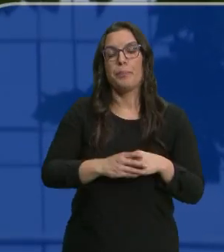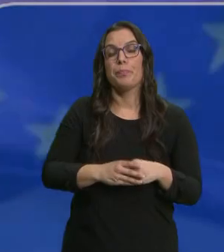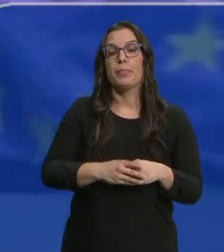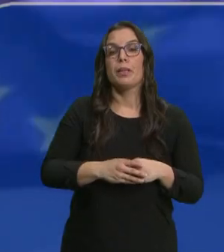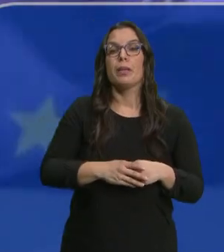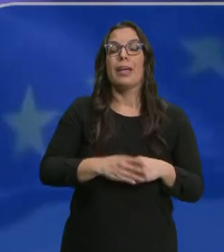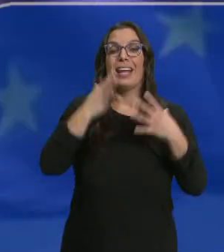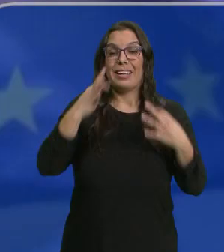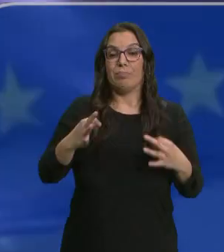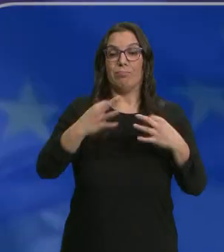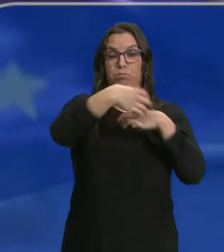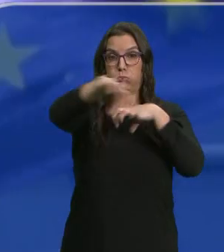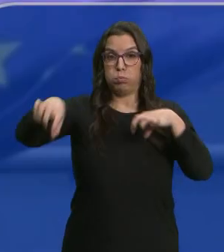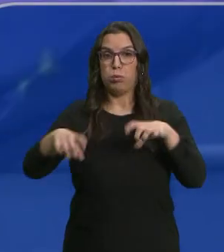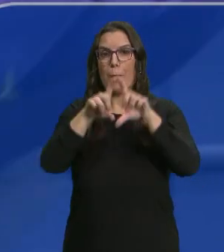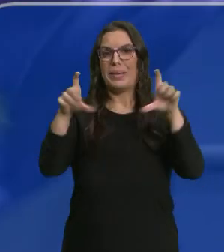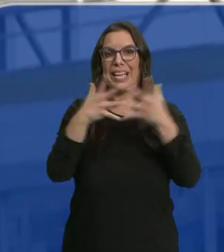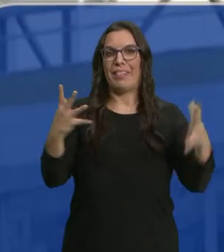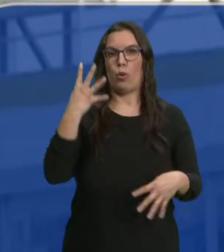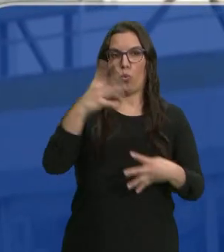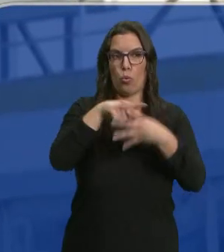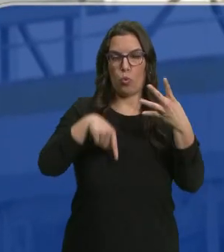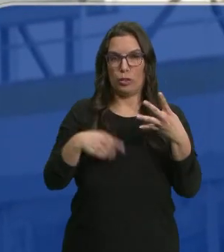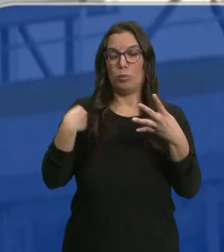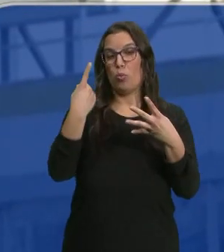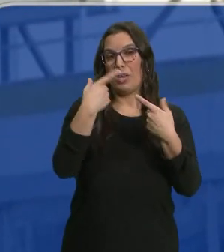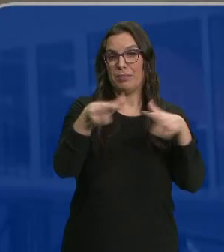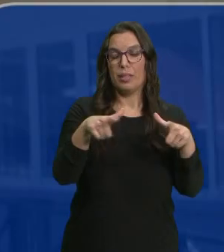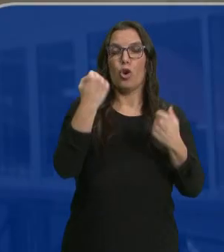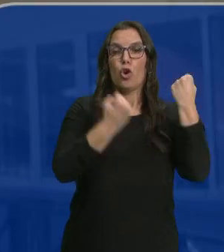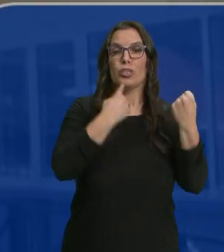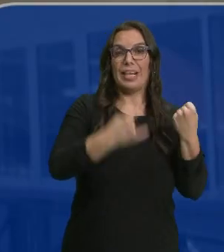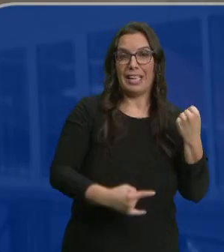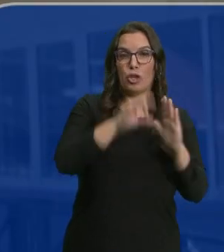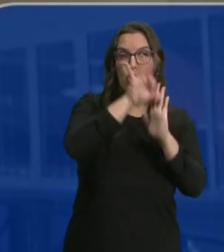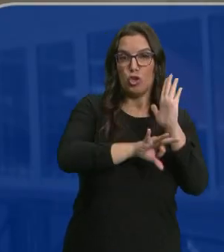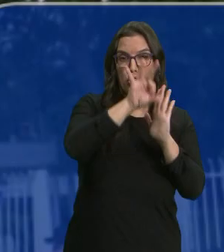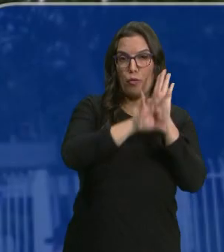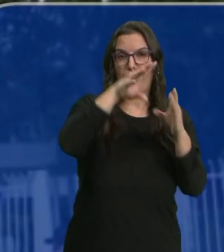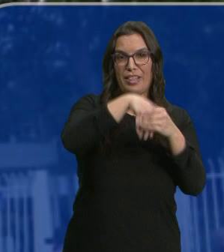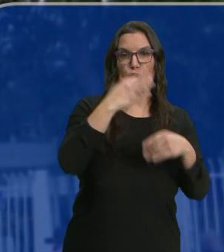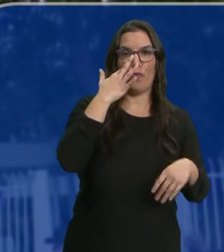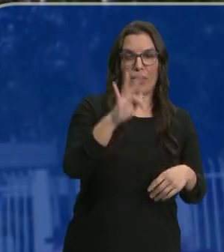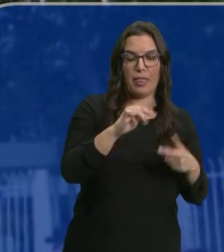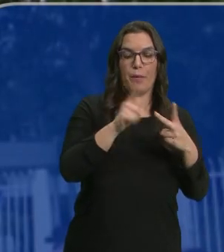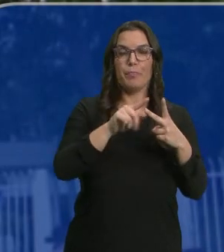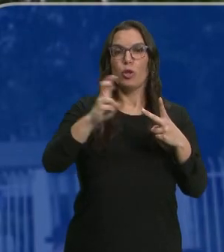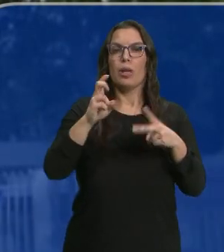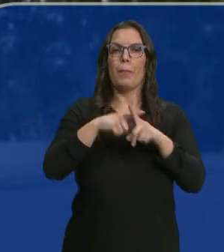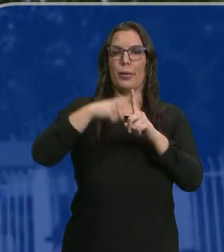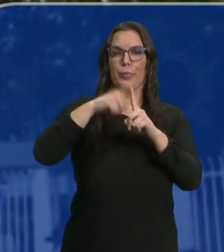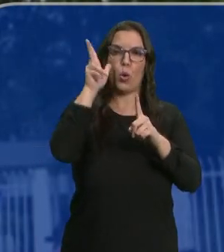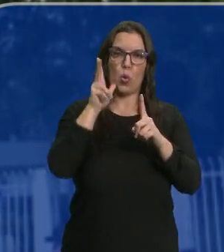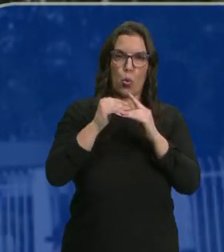Renault se dividirá en otras 4 grandes empresas. Ampere, dedicada al coche eléctrico y el software, ubicada en Francia; Alpine, para alta